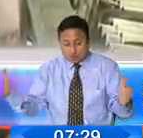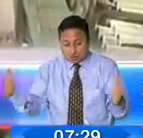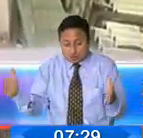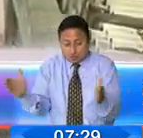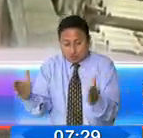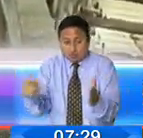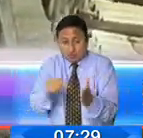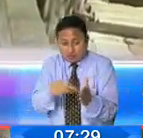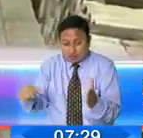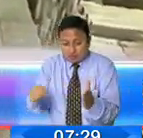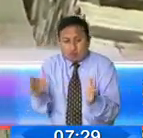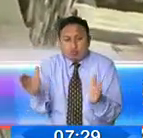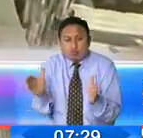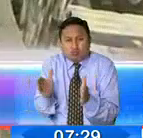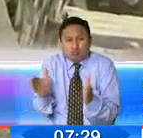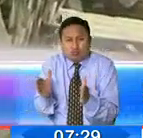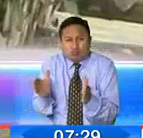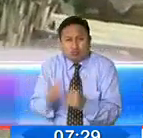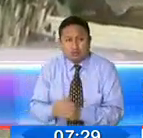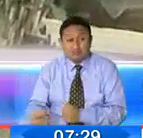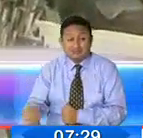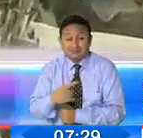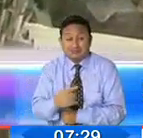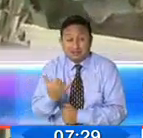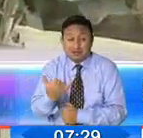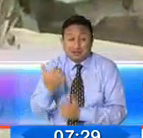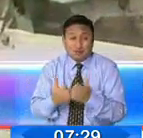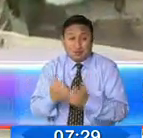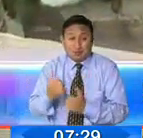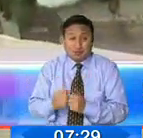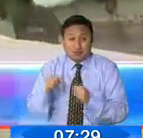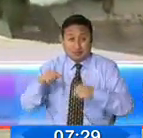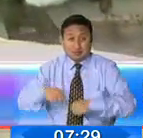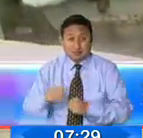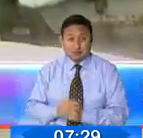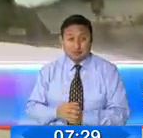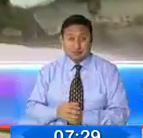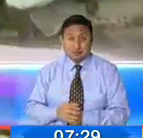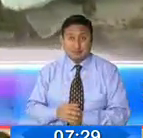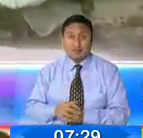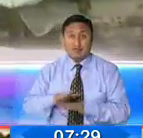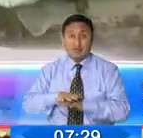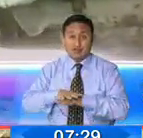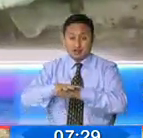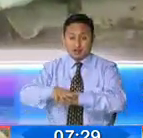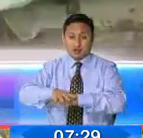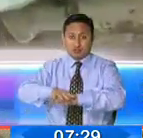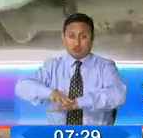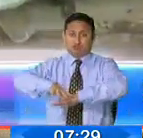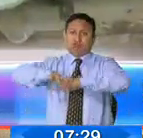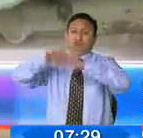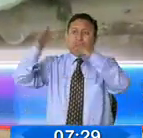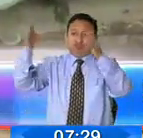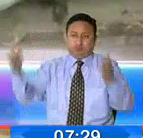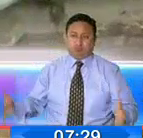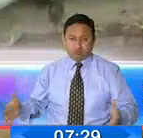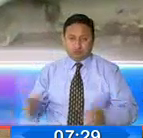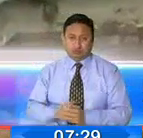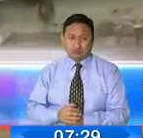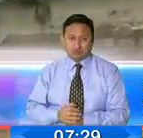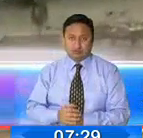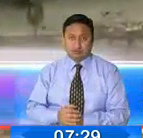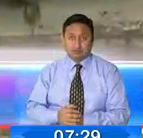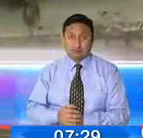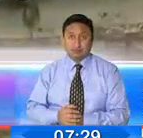diámetro muy pequeño frente a este tipo de incidentes que provocaron que el río del Quinche se desborde y